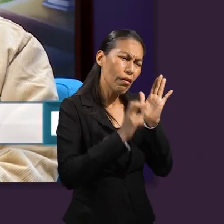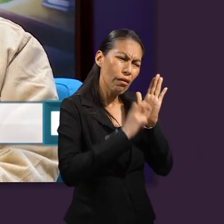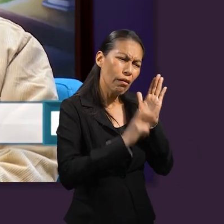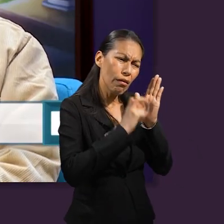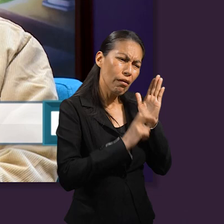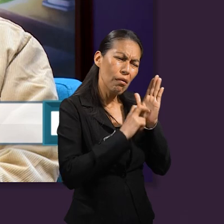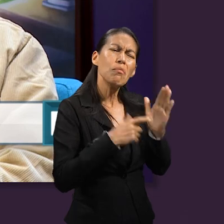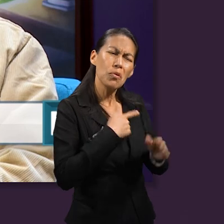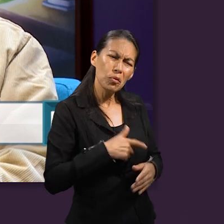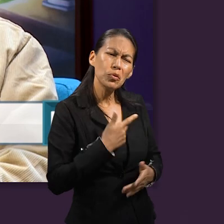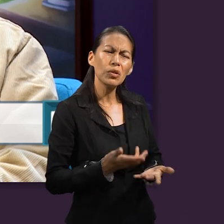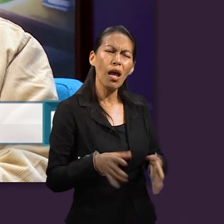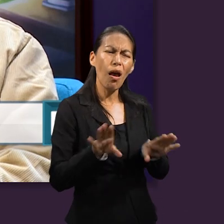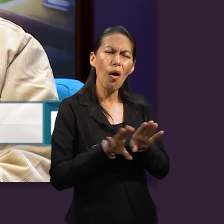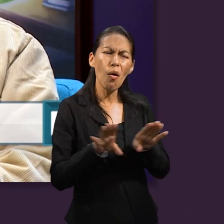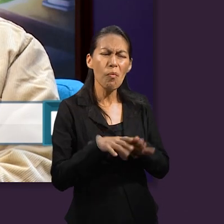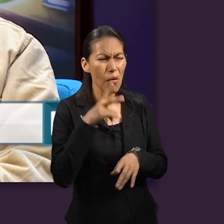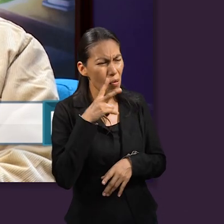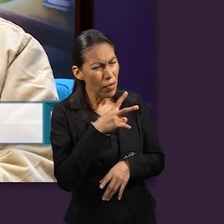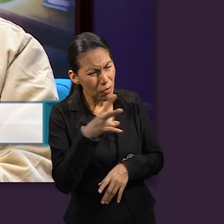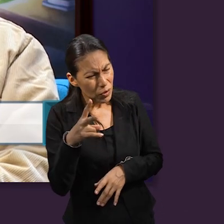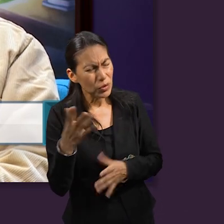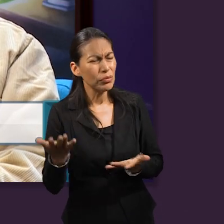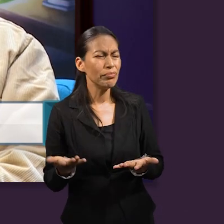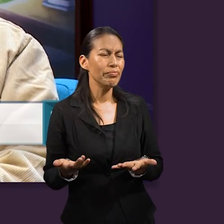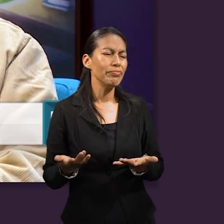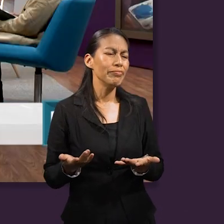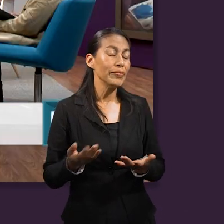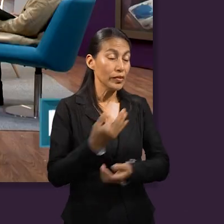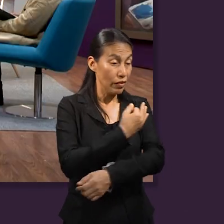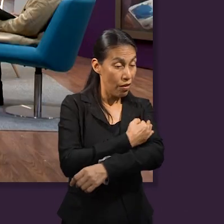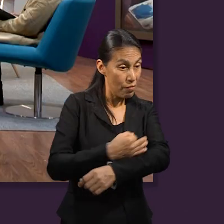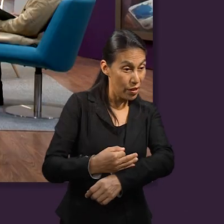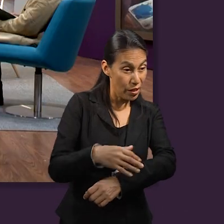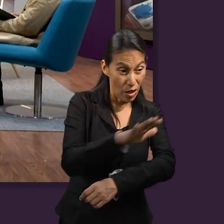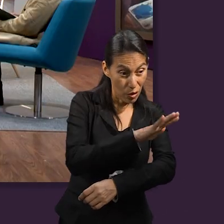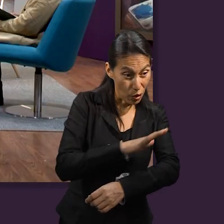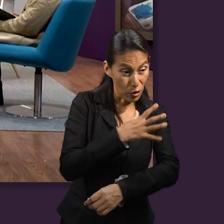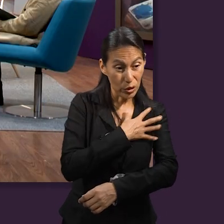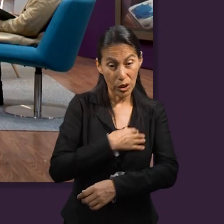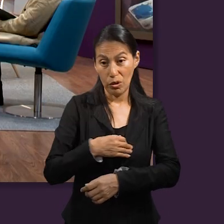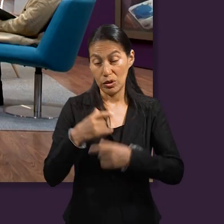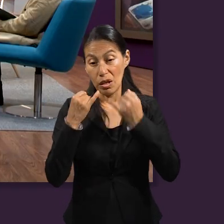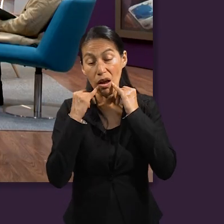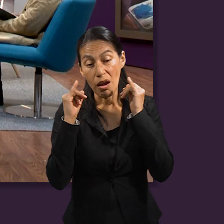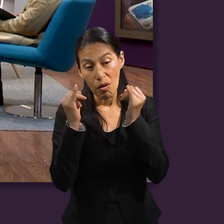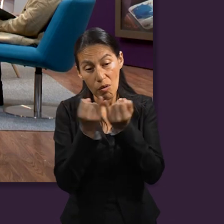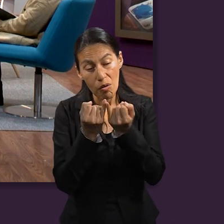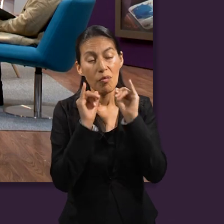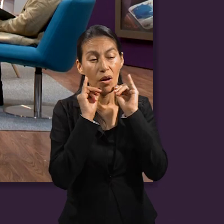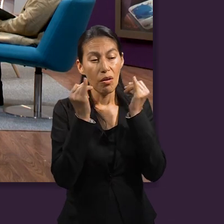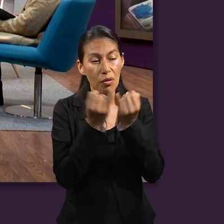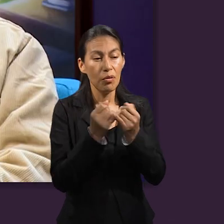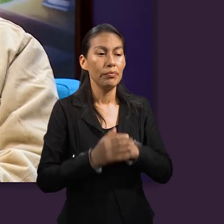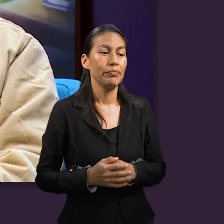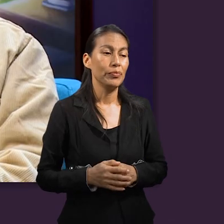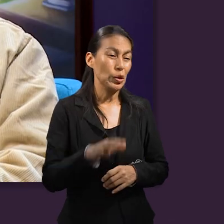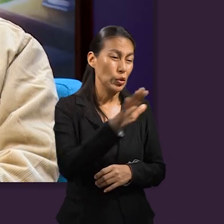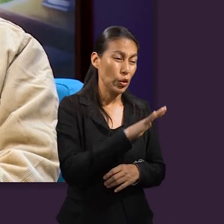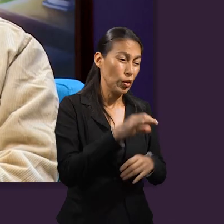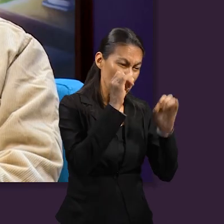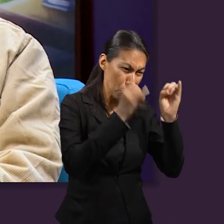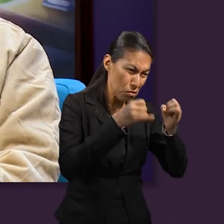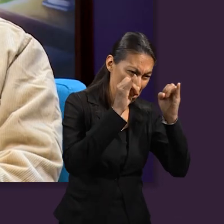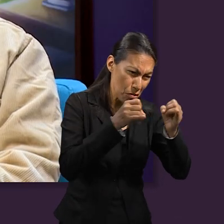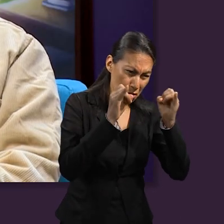por el hecho que si analizamos la situación en la cual se encontraba la familia de jacob pues incluso vemos